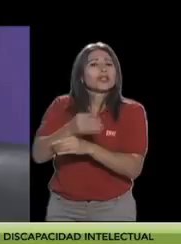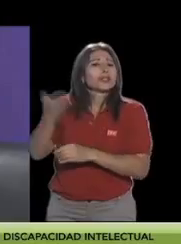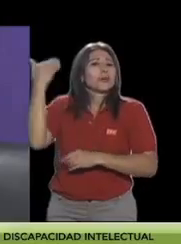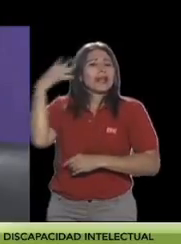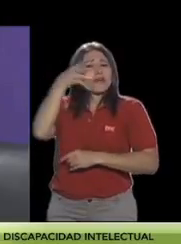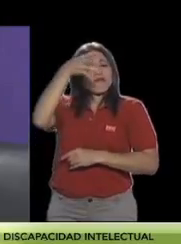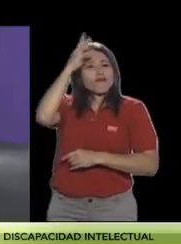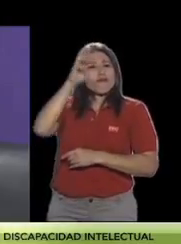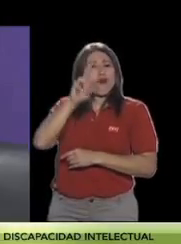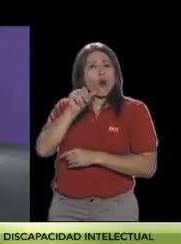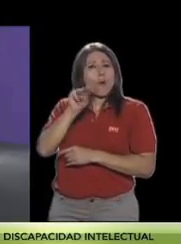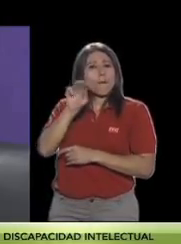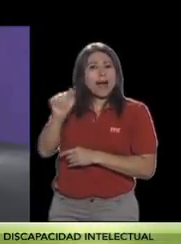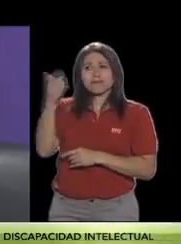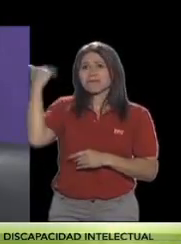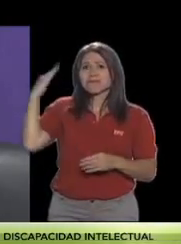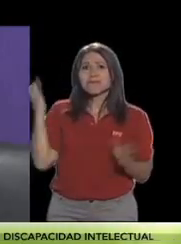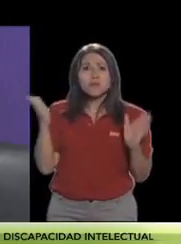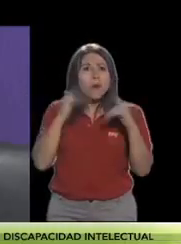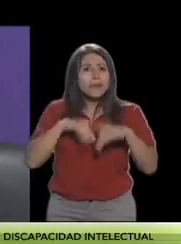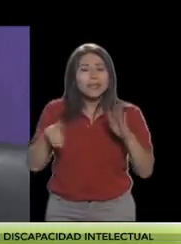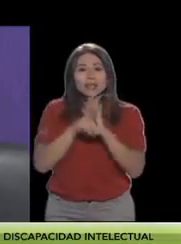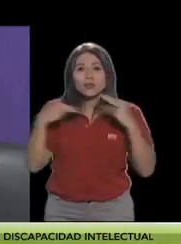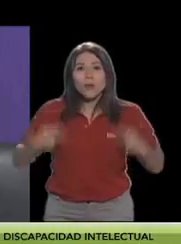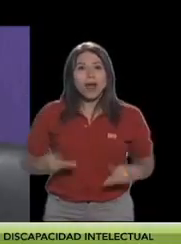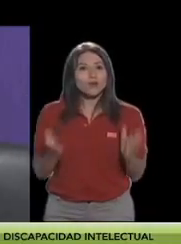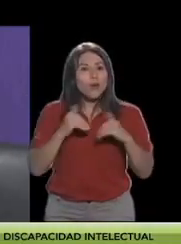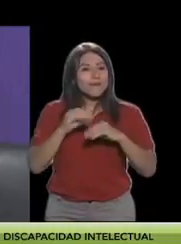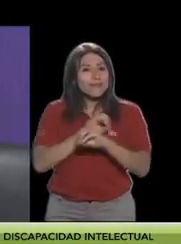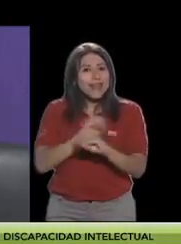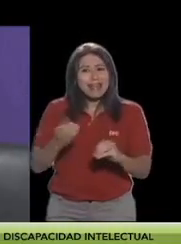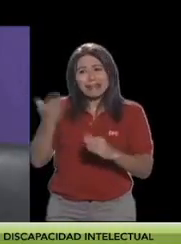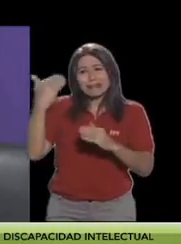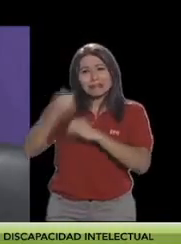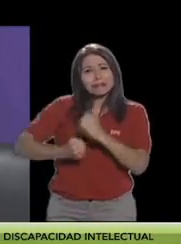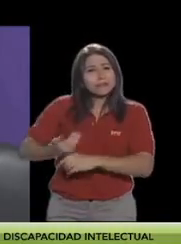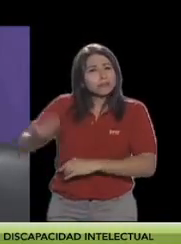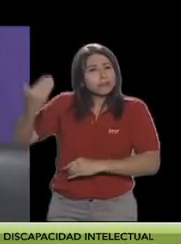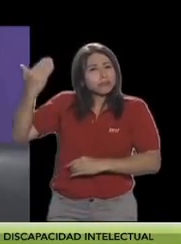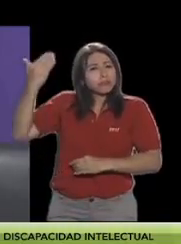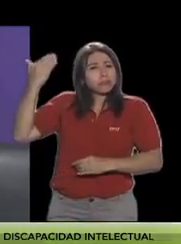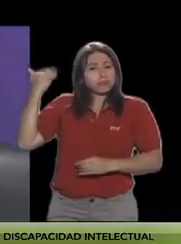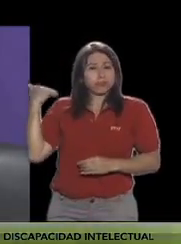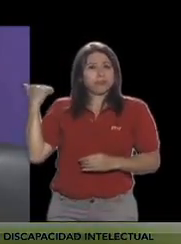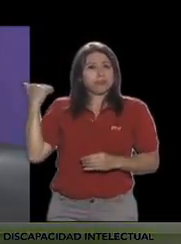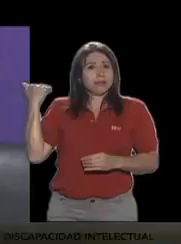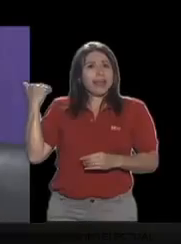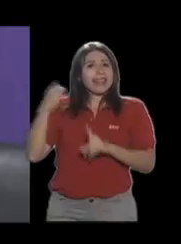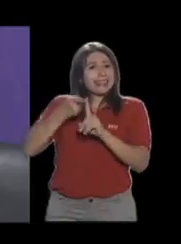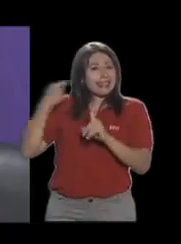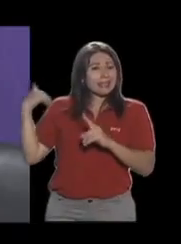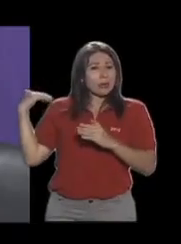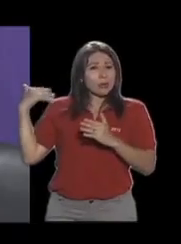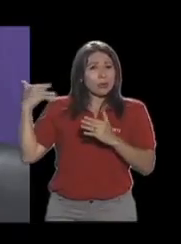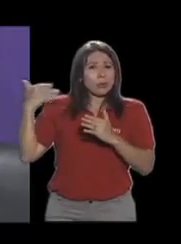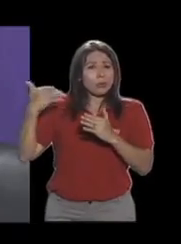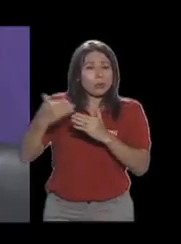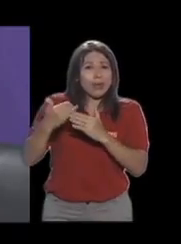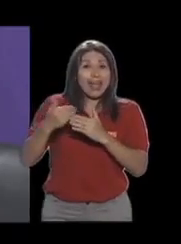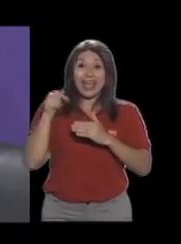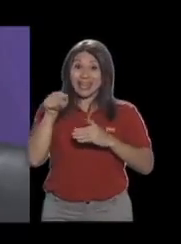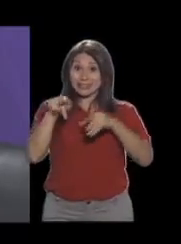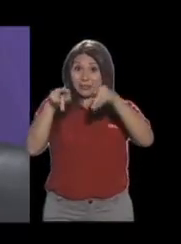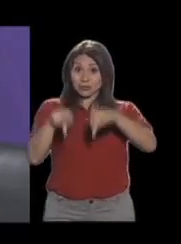¿verdad?, ni siquiera existían como tal, y el curador venía a sustituir por completo a la persona con discapacidad. Y algo muy,